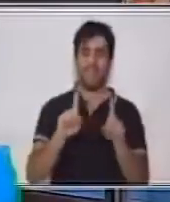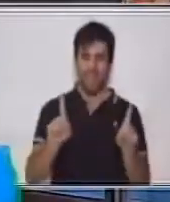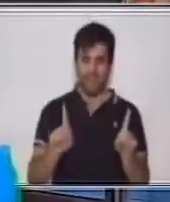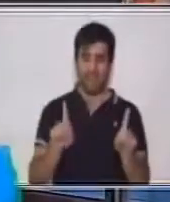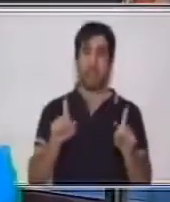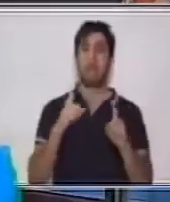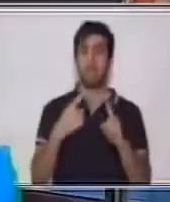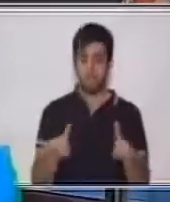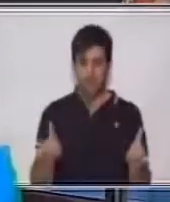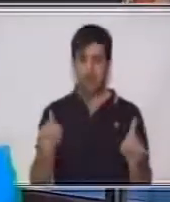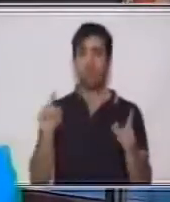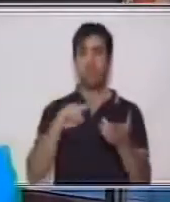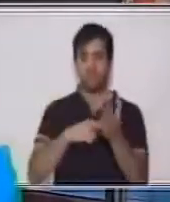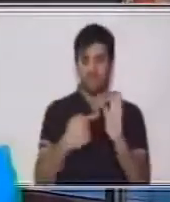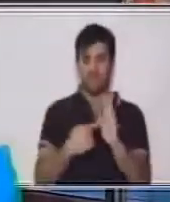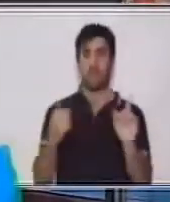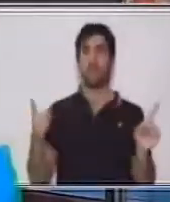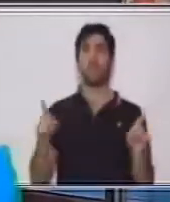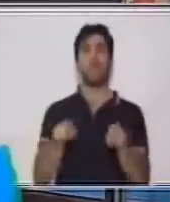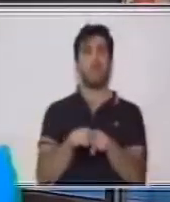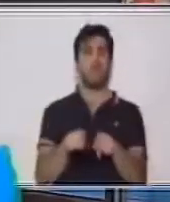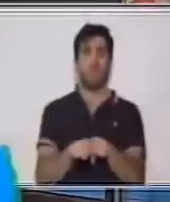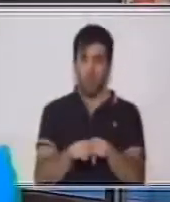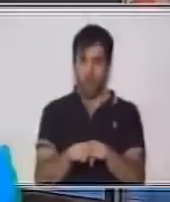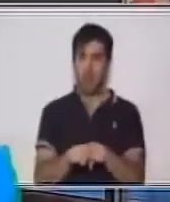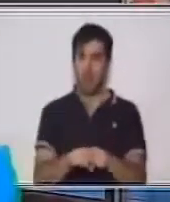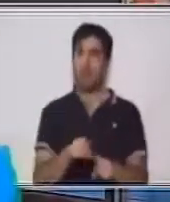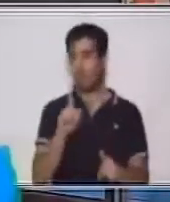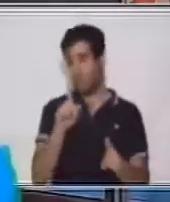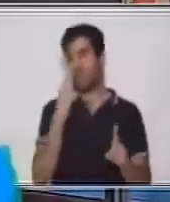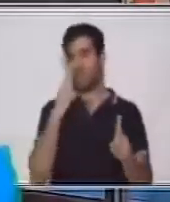lo mismo. Muy bien. Entonces,